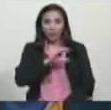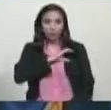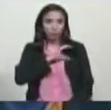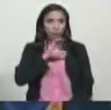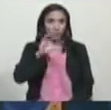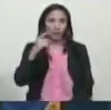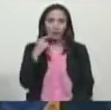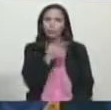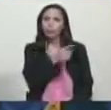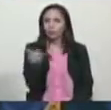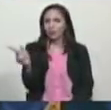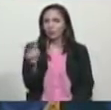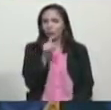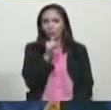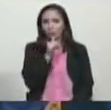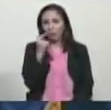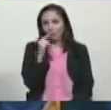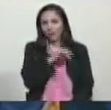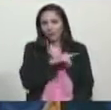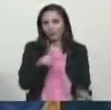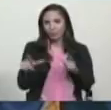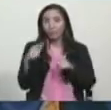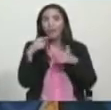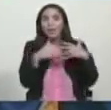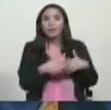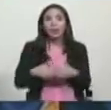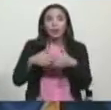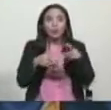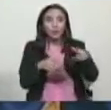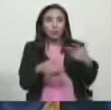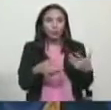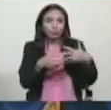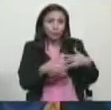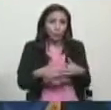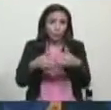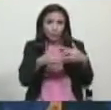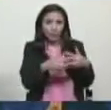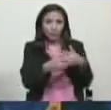usted lo decía, los Estados Unidos, el gobierno norteamericano y Donald Trump,